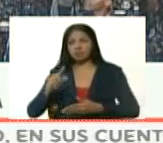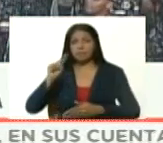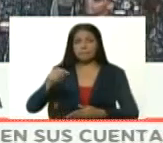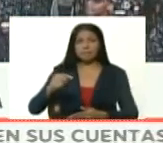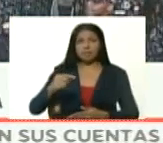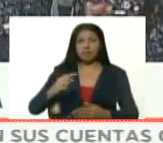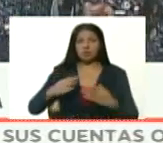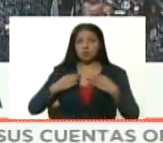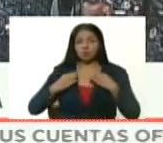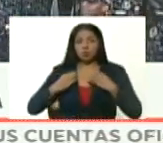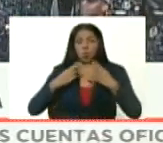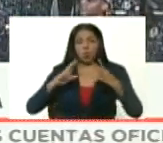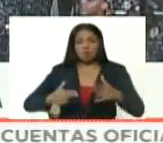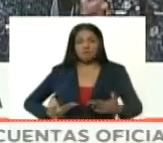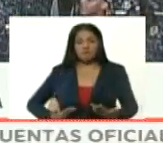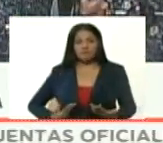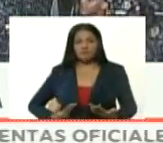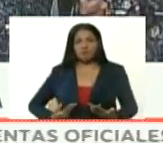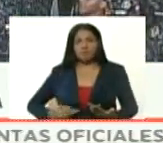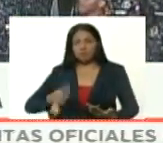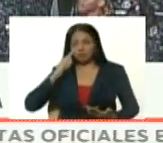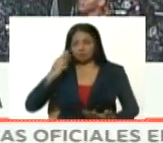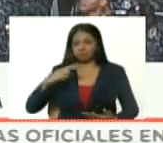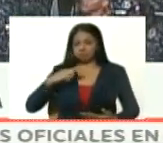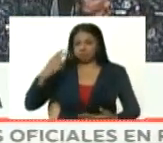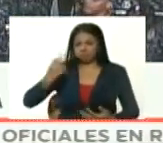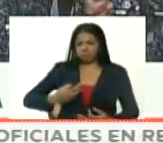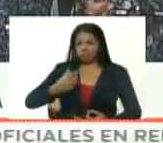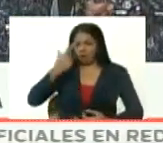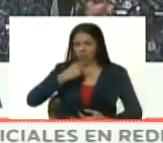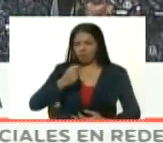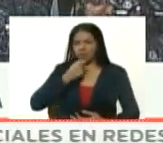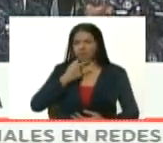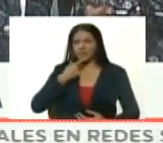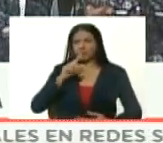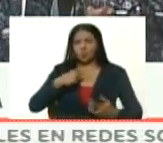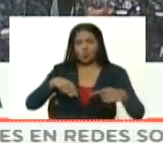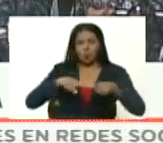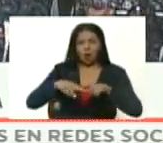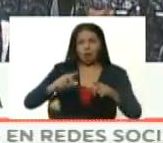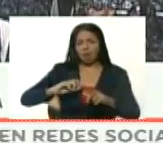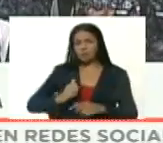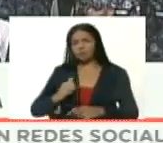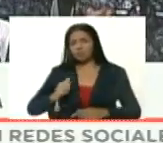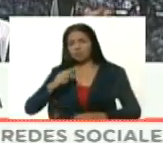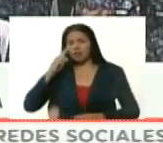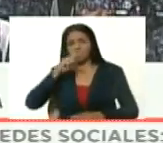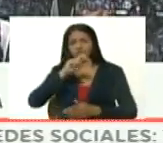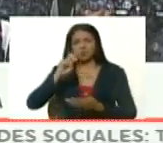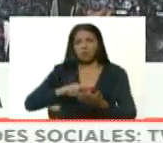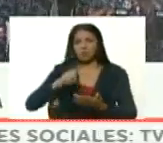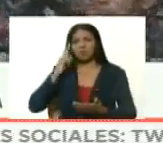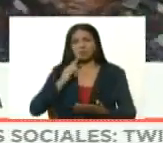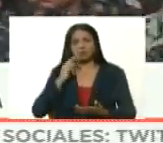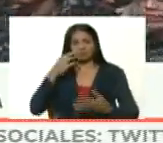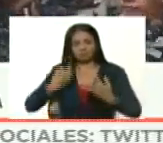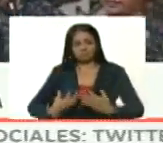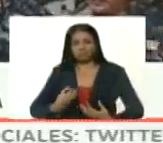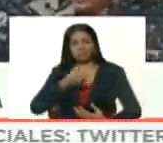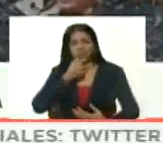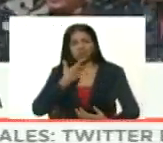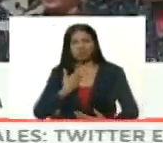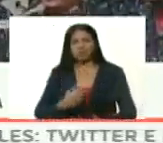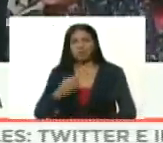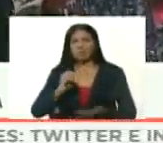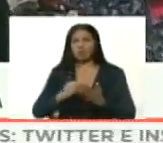Ese uniforme tiene presencia, ¿o no? Ese uniforme que tiene la Policía Nacional Bolivariana tiene presencia.